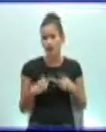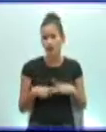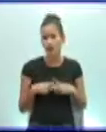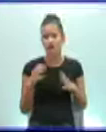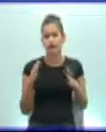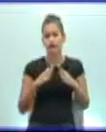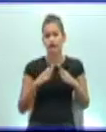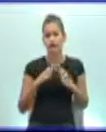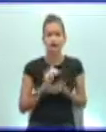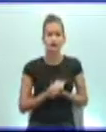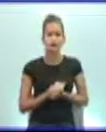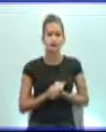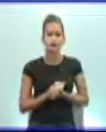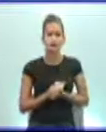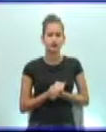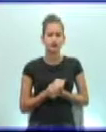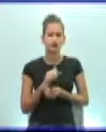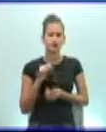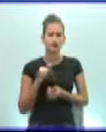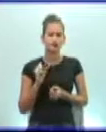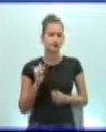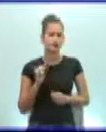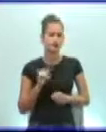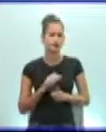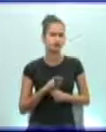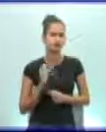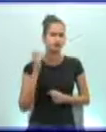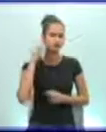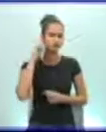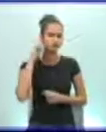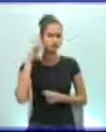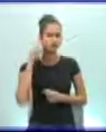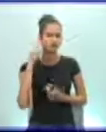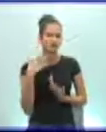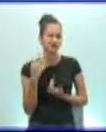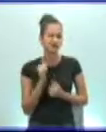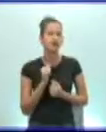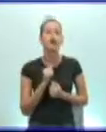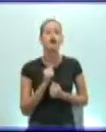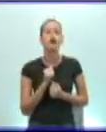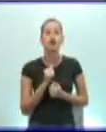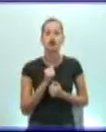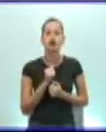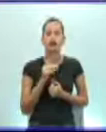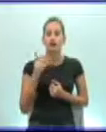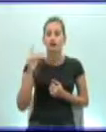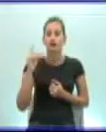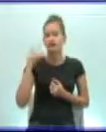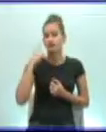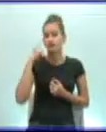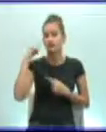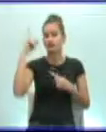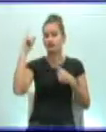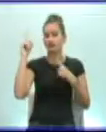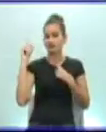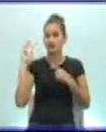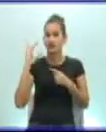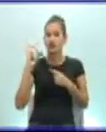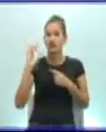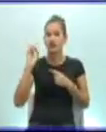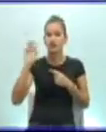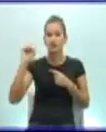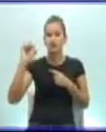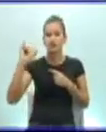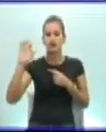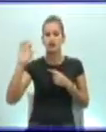comenzar recordando los dominios numéricos, por supuesto. Vamos allá. Y ya se los estoy mostrando. Vamos a recordar